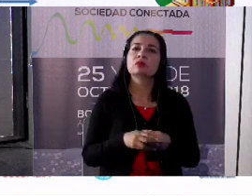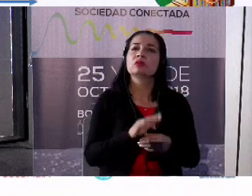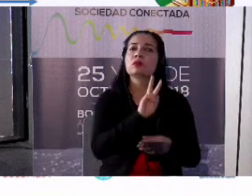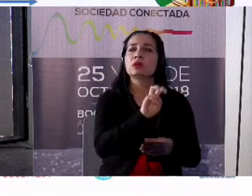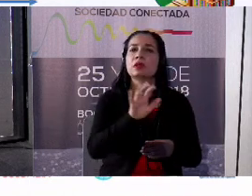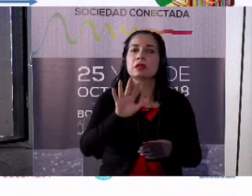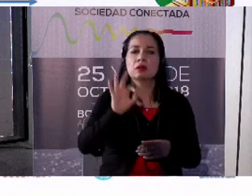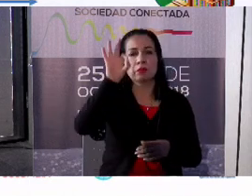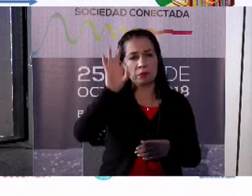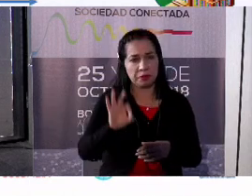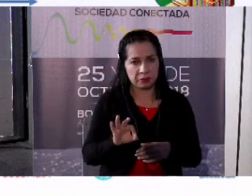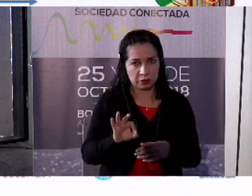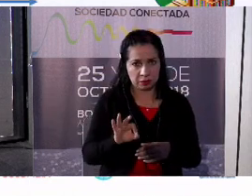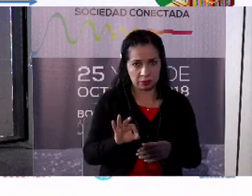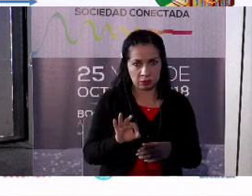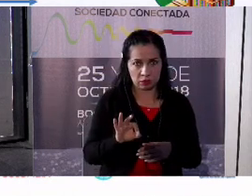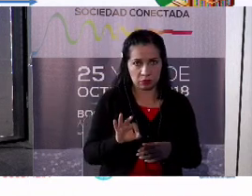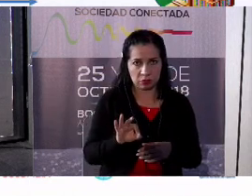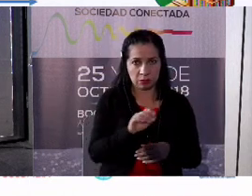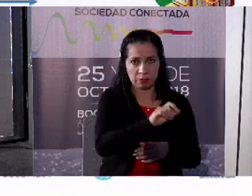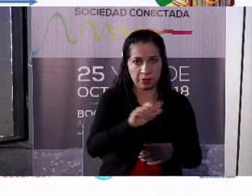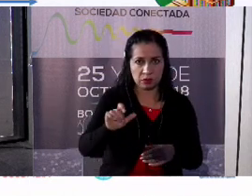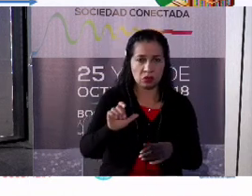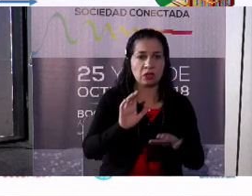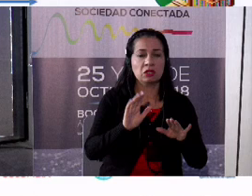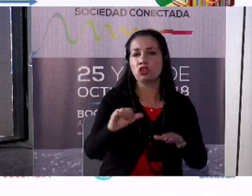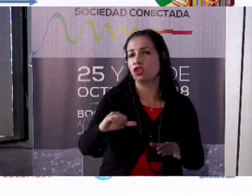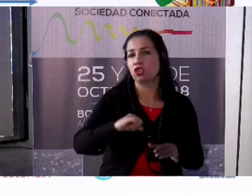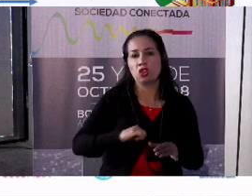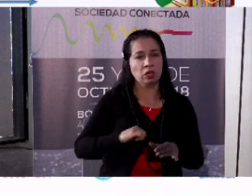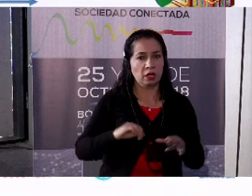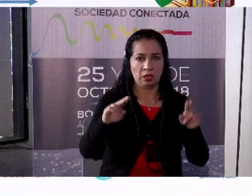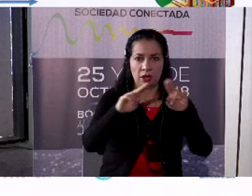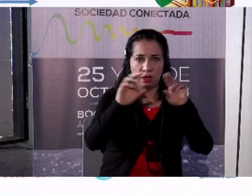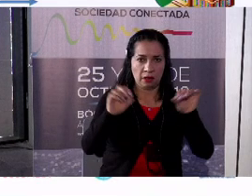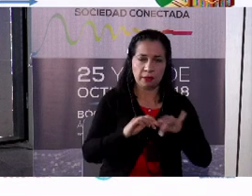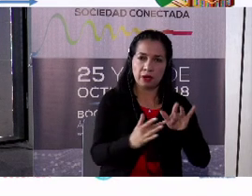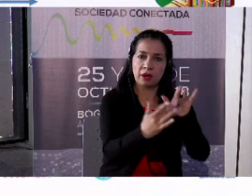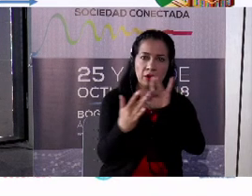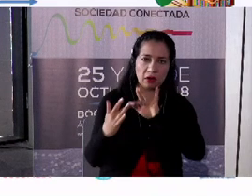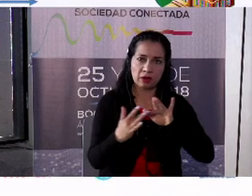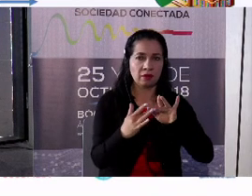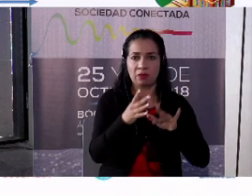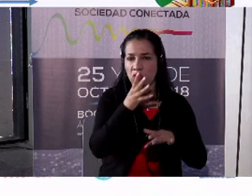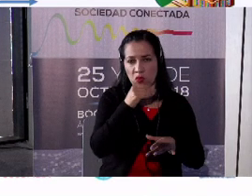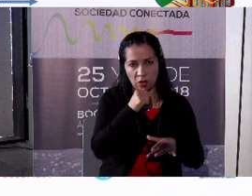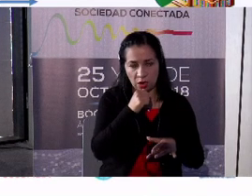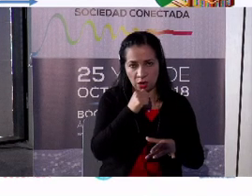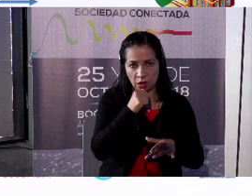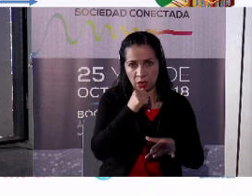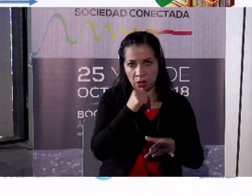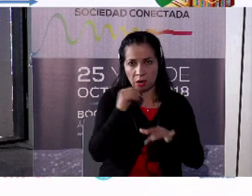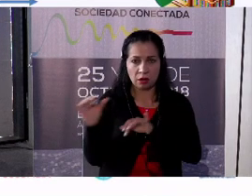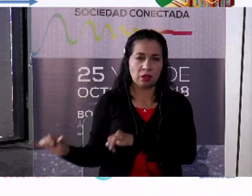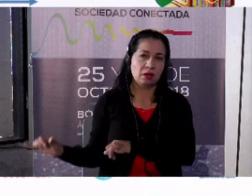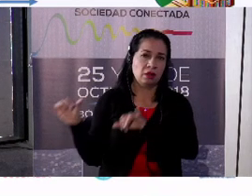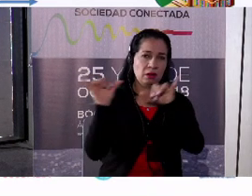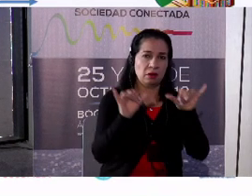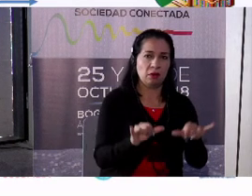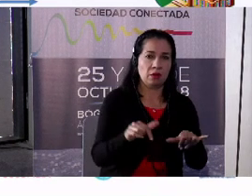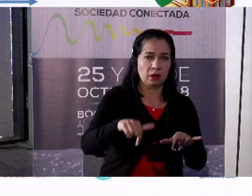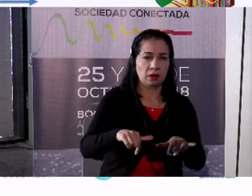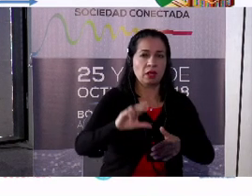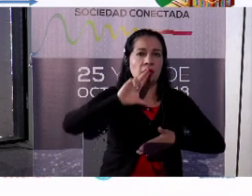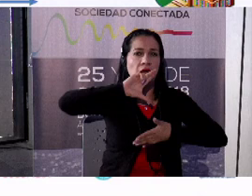7% de nuestros ciudadanos no están conectados creo que eso es similar a lo que sucede acá en